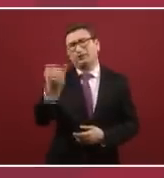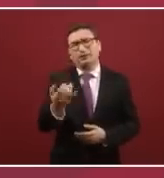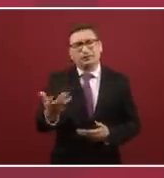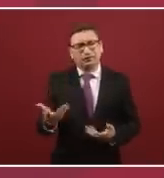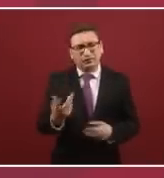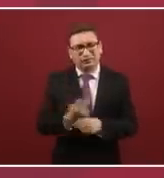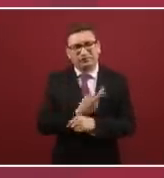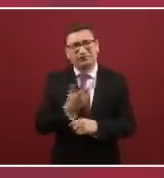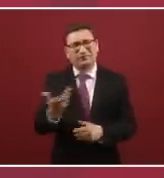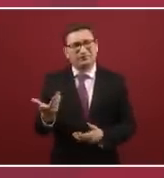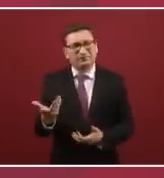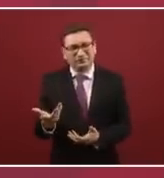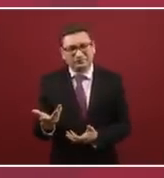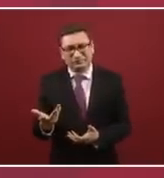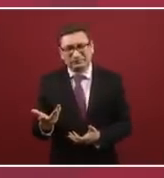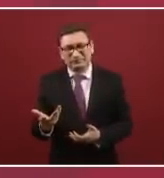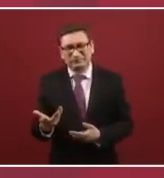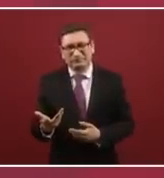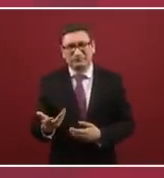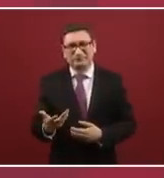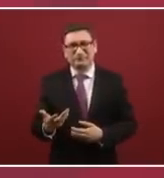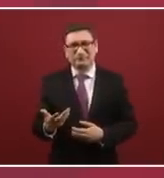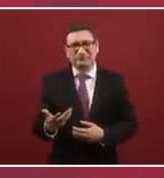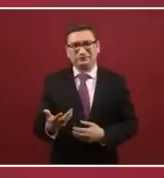toda una